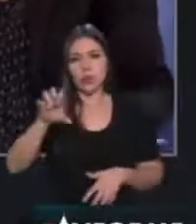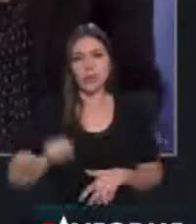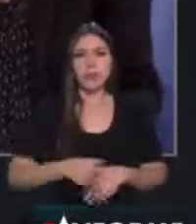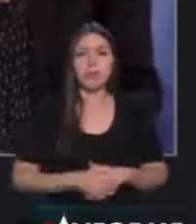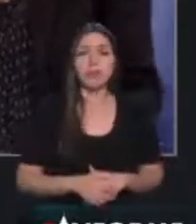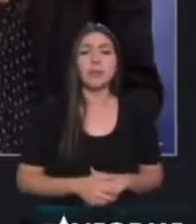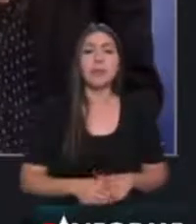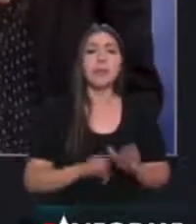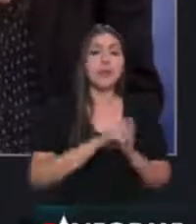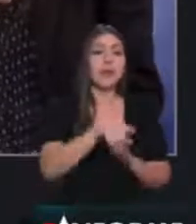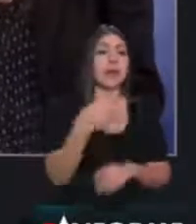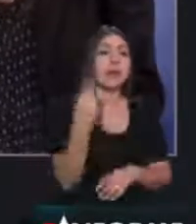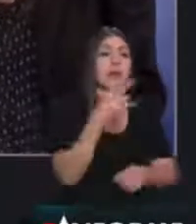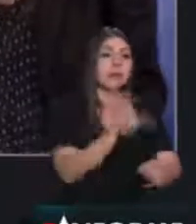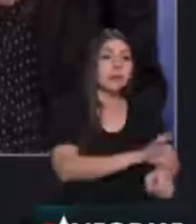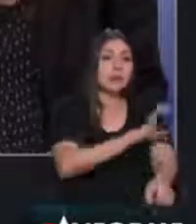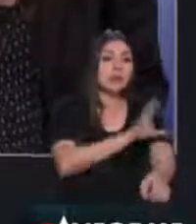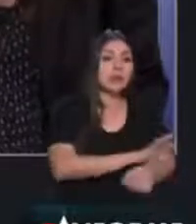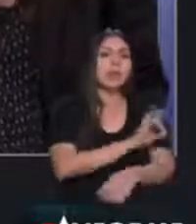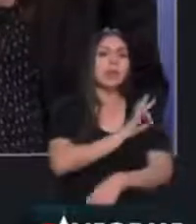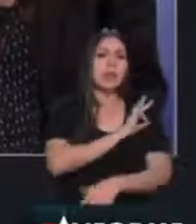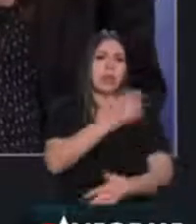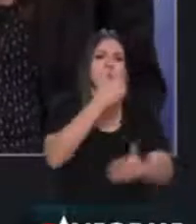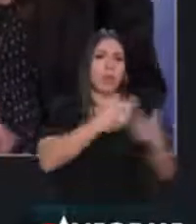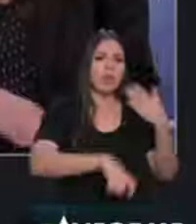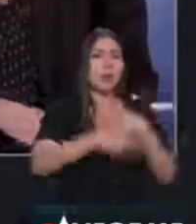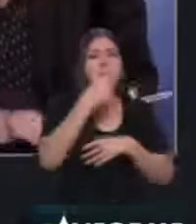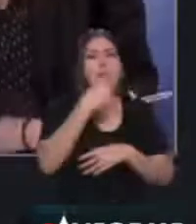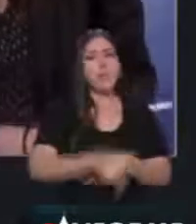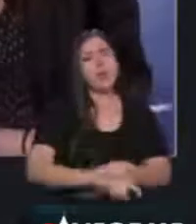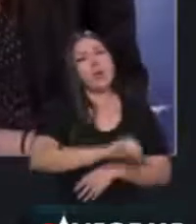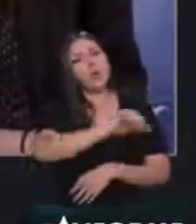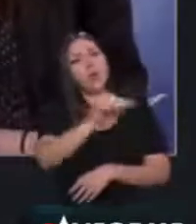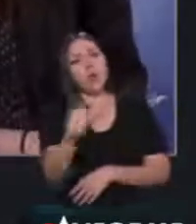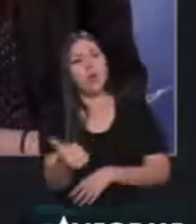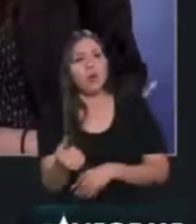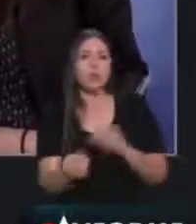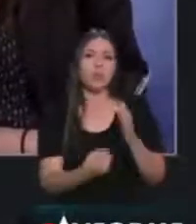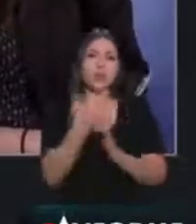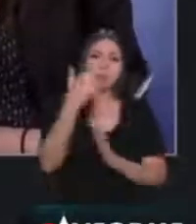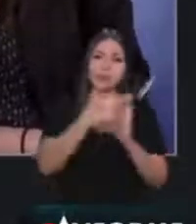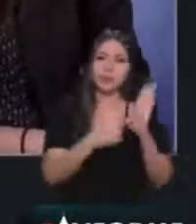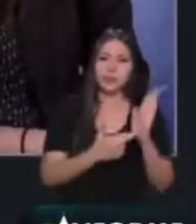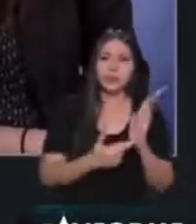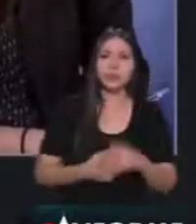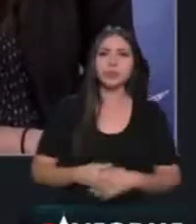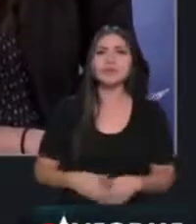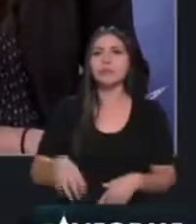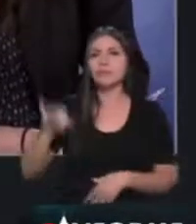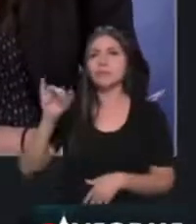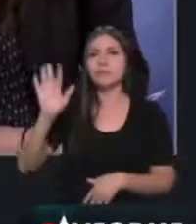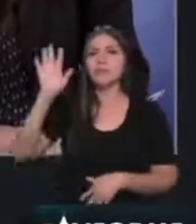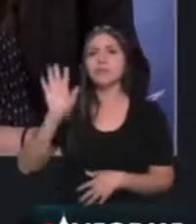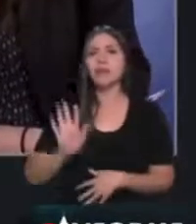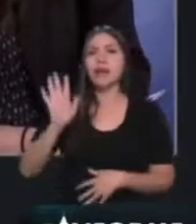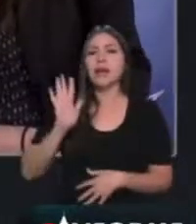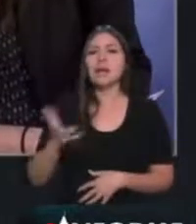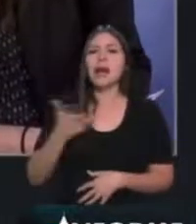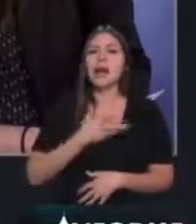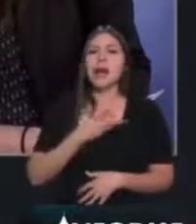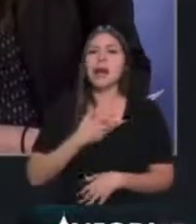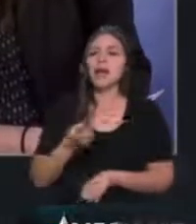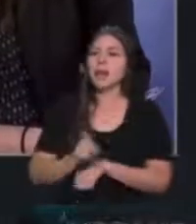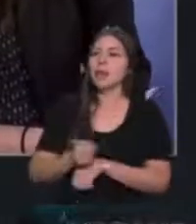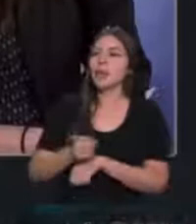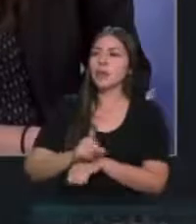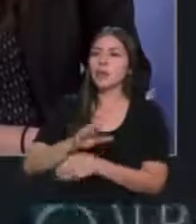les podrían comprar, pero bajo otros términos. Exactamente. Entonces va a ser como si hubiese un contrato diario,